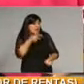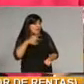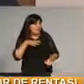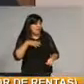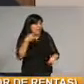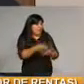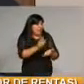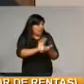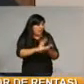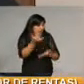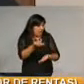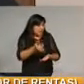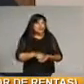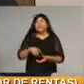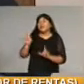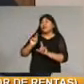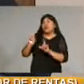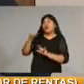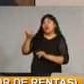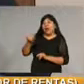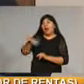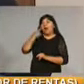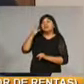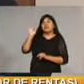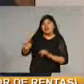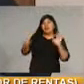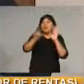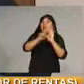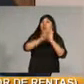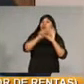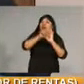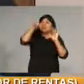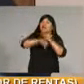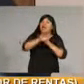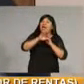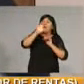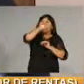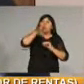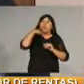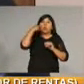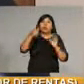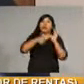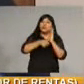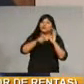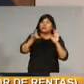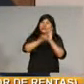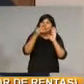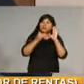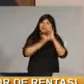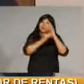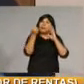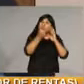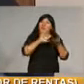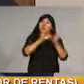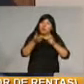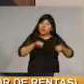no no digamos nuestro código fiscal que es lo que la normativa que nos rige nuestro accionar para con los contribuyentes